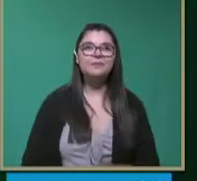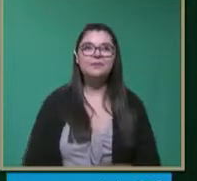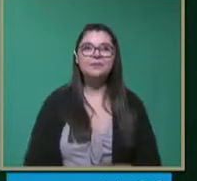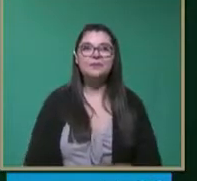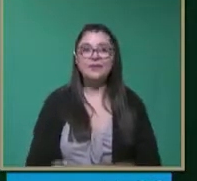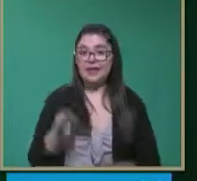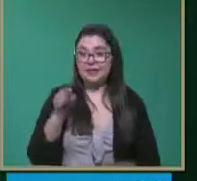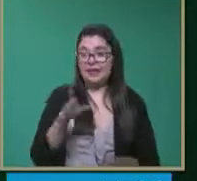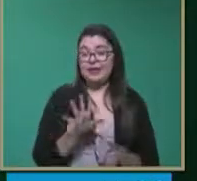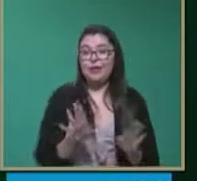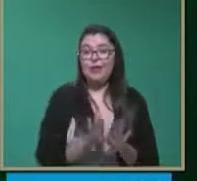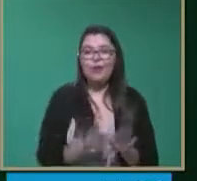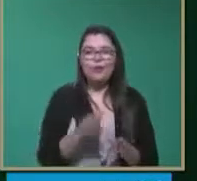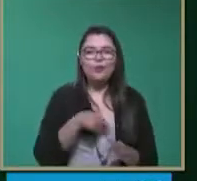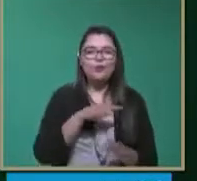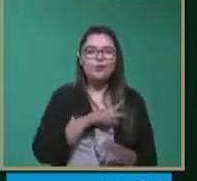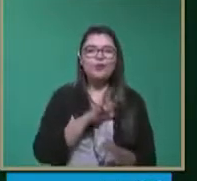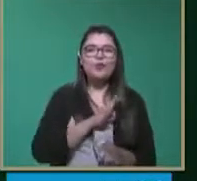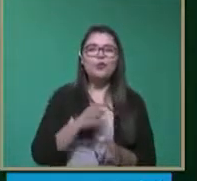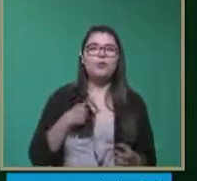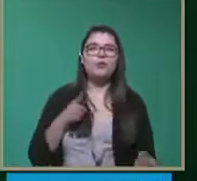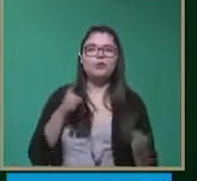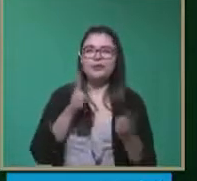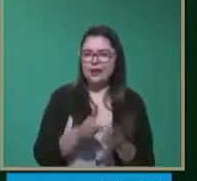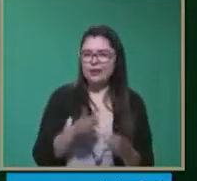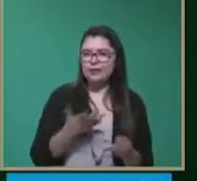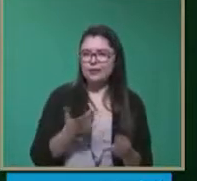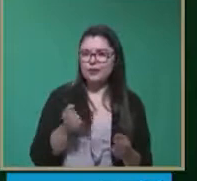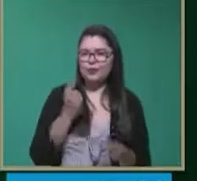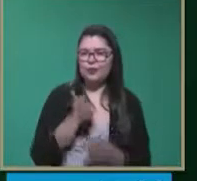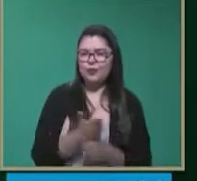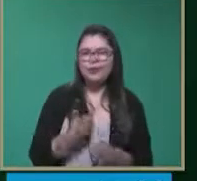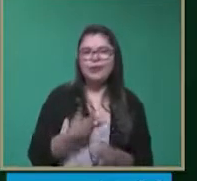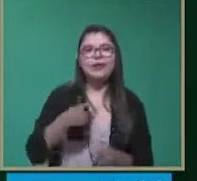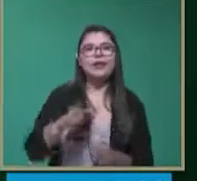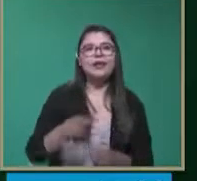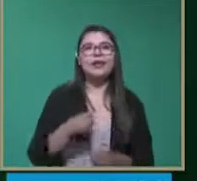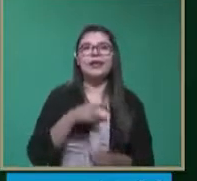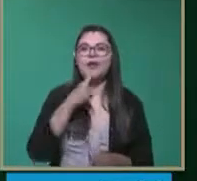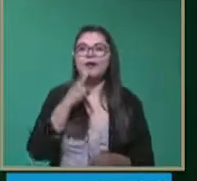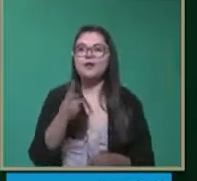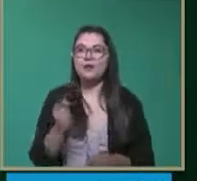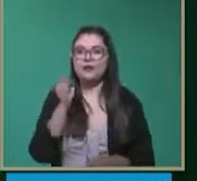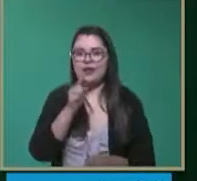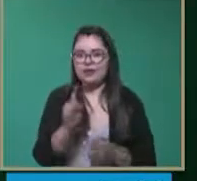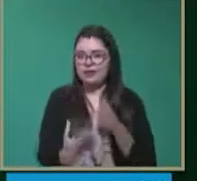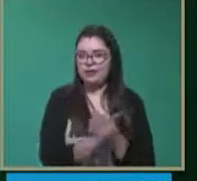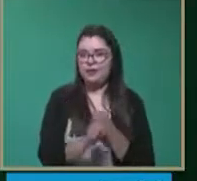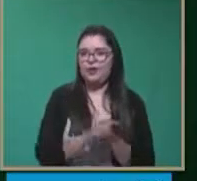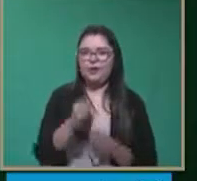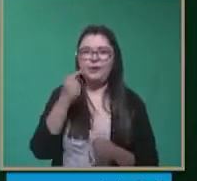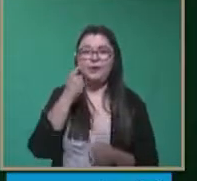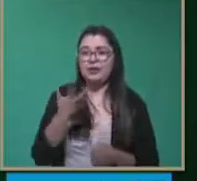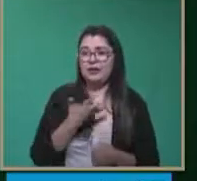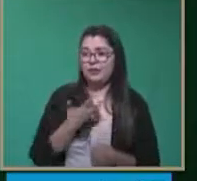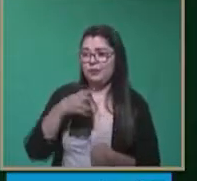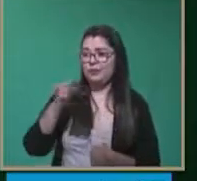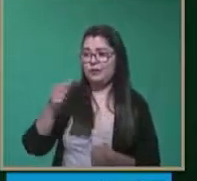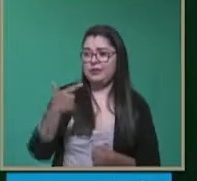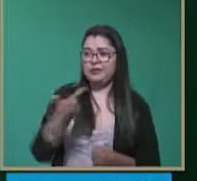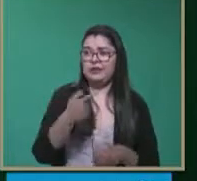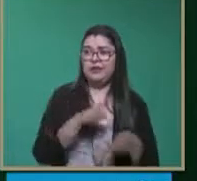nosotros descubrimos la respuesta a la situación de Luis. Si Luis tiene 67 colores y perdió